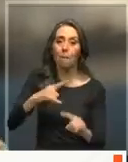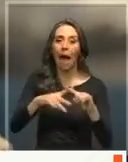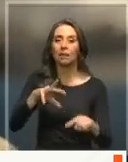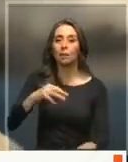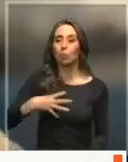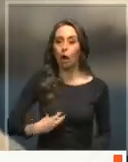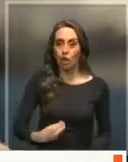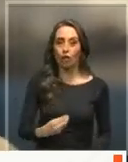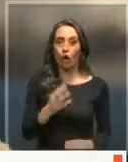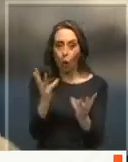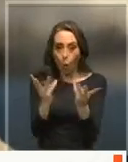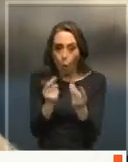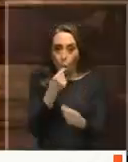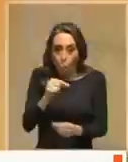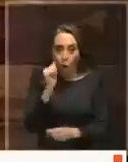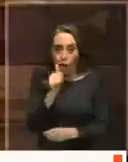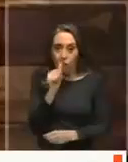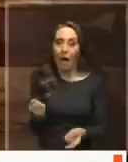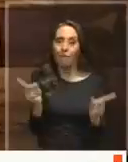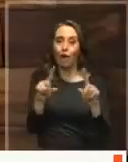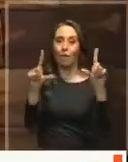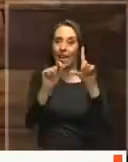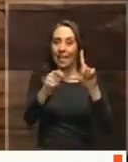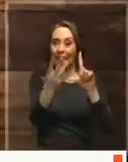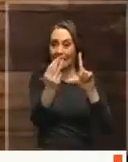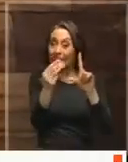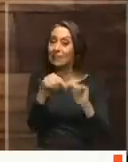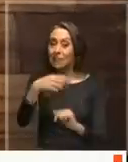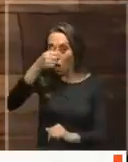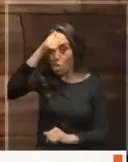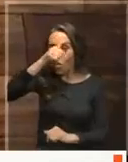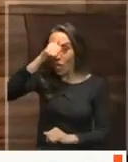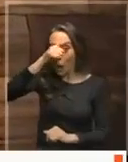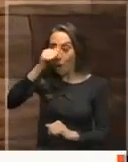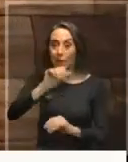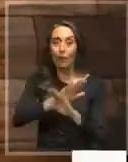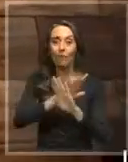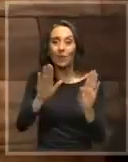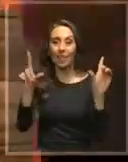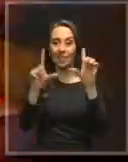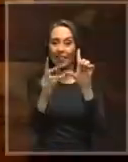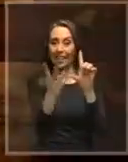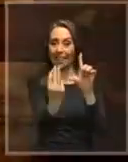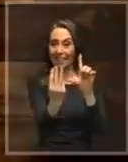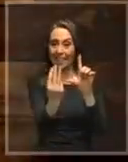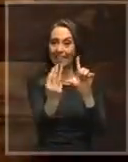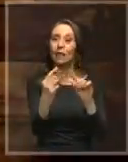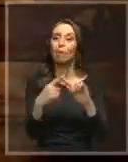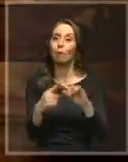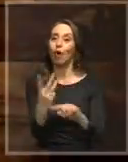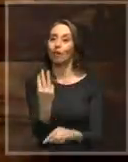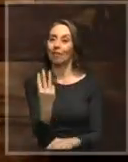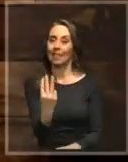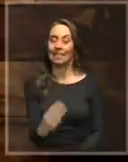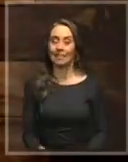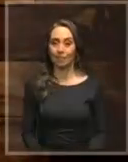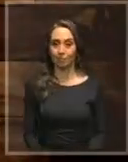para su retorno a Canal 13. Gran estreno este domingo después de Tele 13 por el 13.